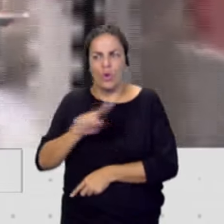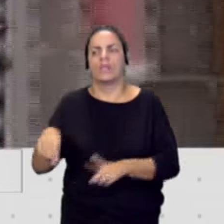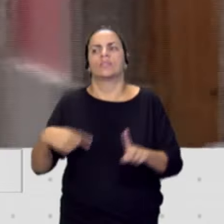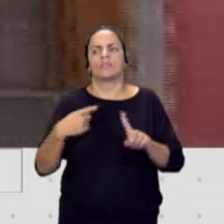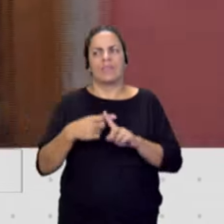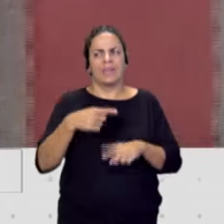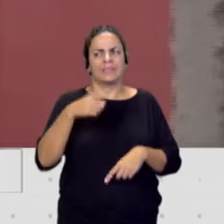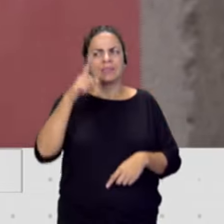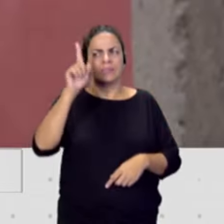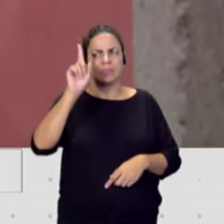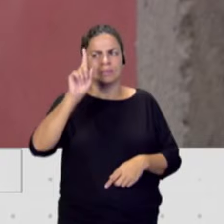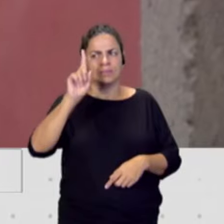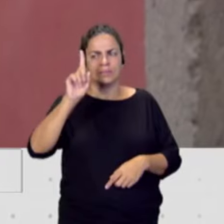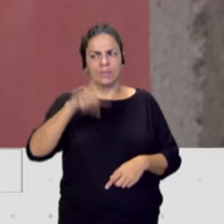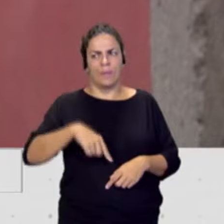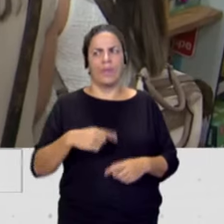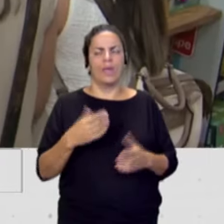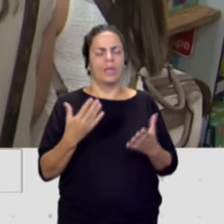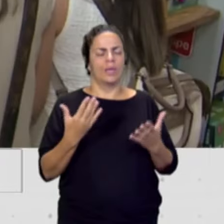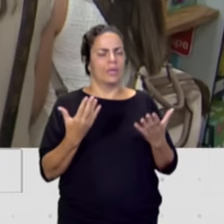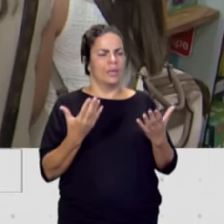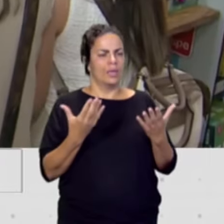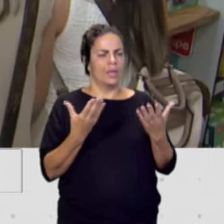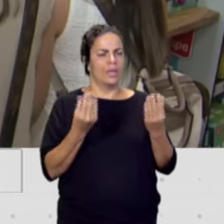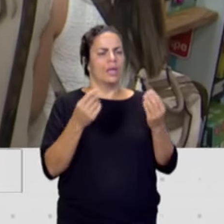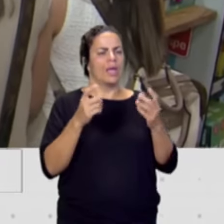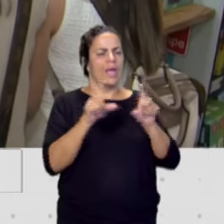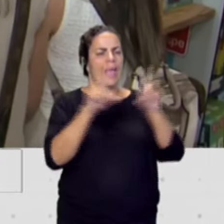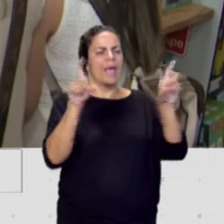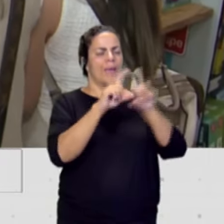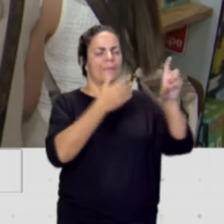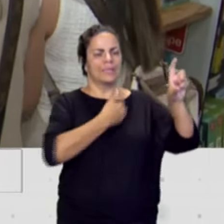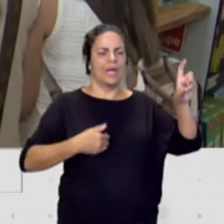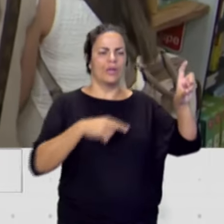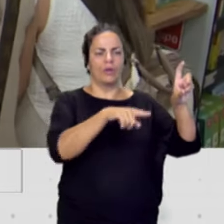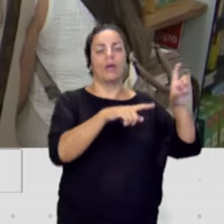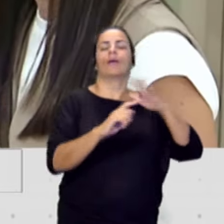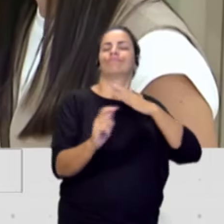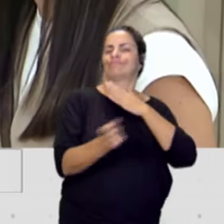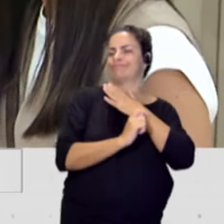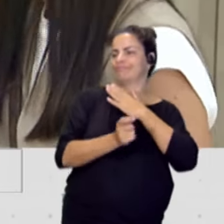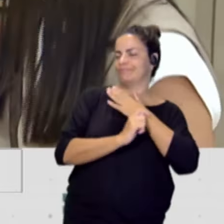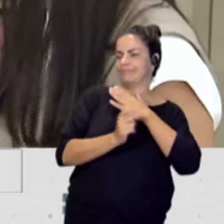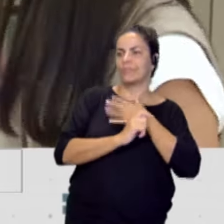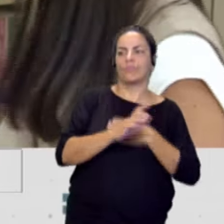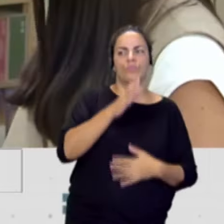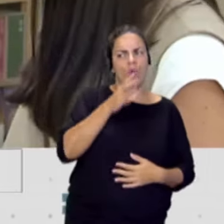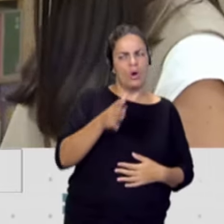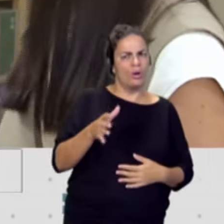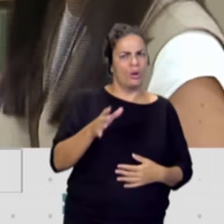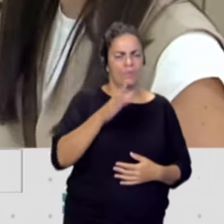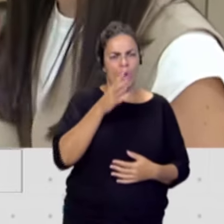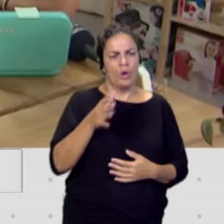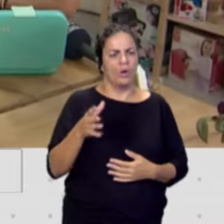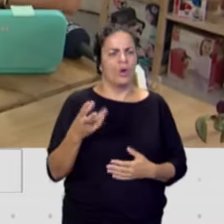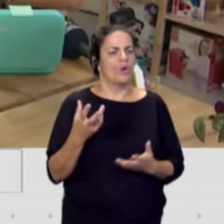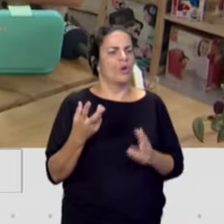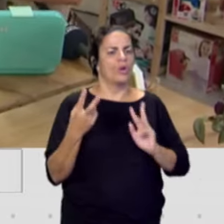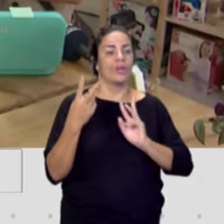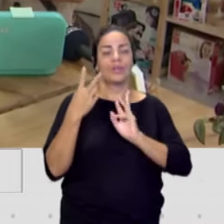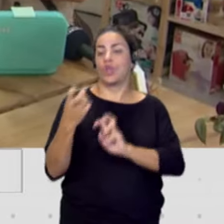tan sumamente elevada por parte de los empresarios que además ese dinero tampoco es cotizado. Y estamos hablando de unas